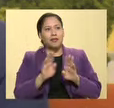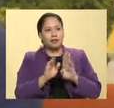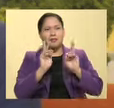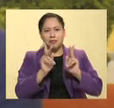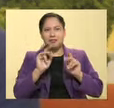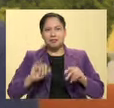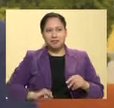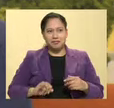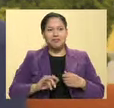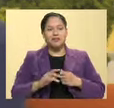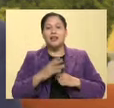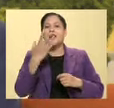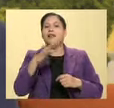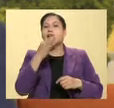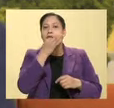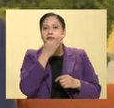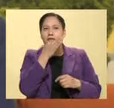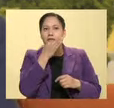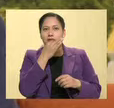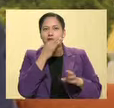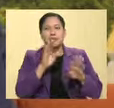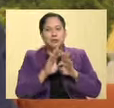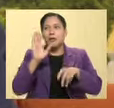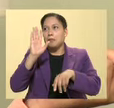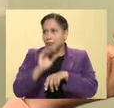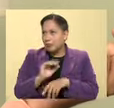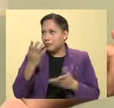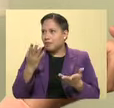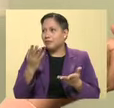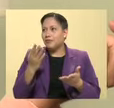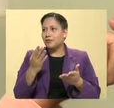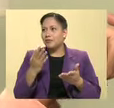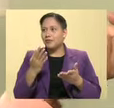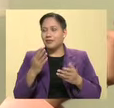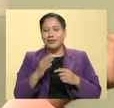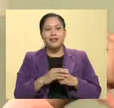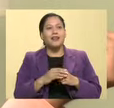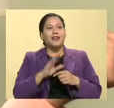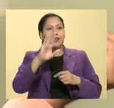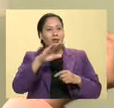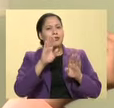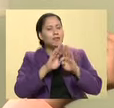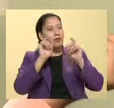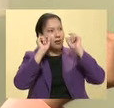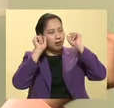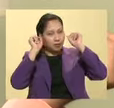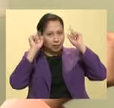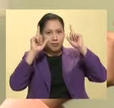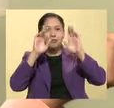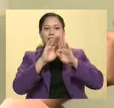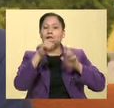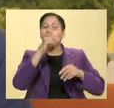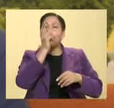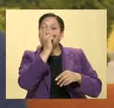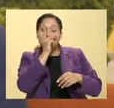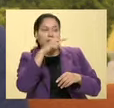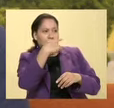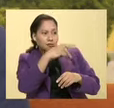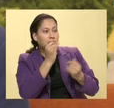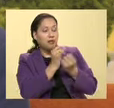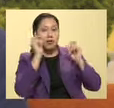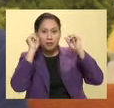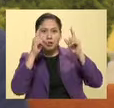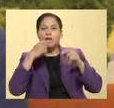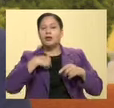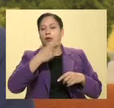interesante. Sí, de 10 minutos, minutos, dame chance. Debe de ser, ¿no? Oye, dame. No, pues yo, imagínate la admiración que tengo a ti, para tu papá, por supuesto, es que